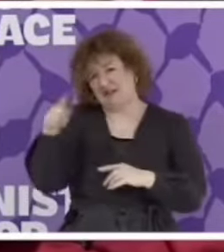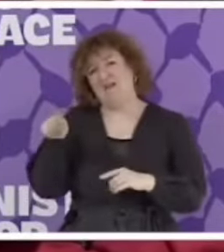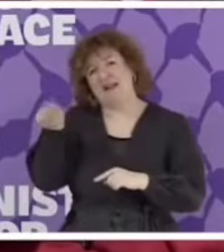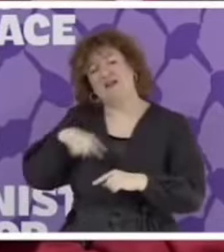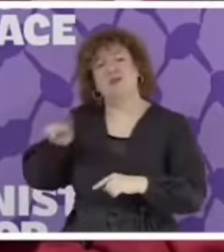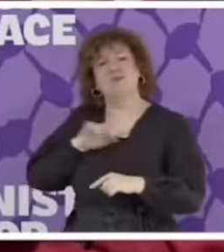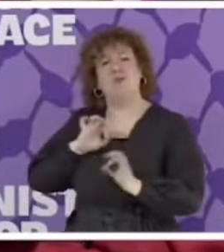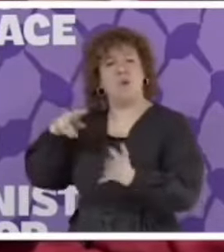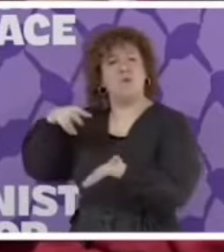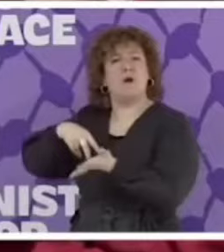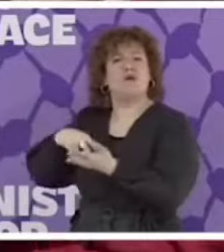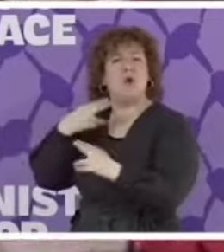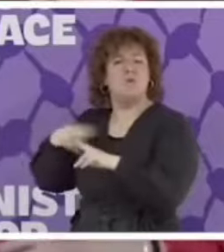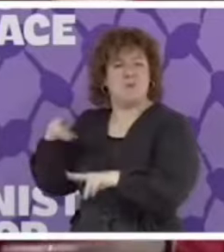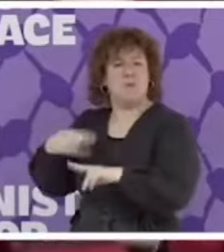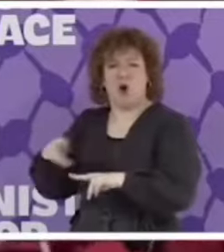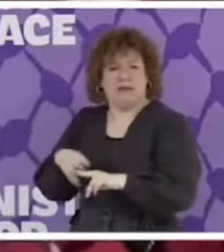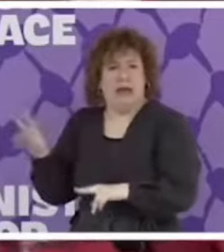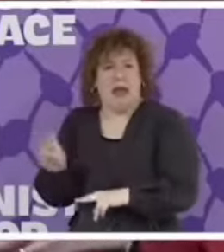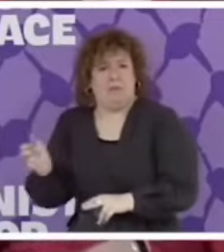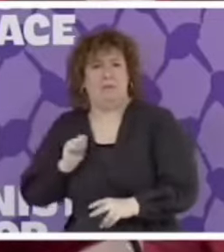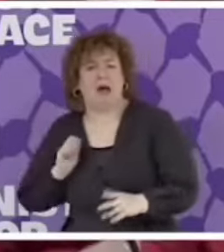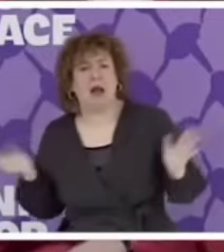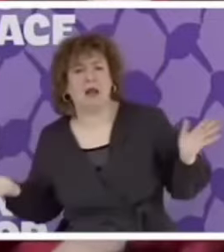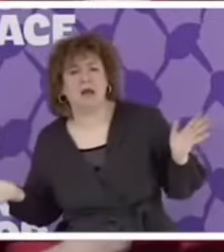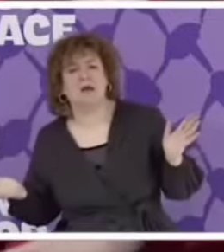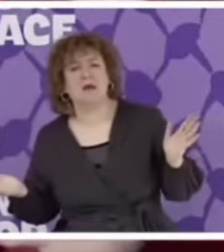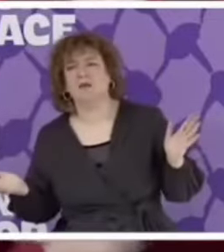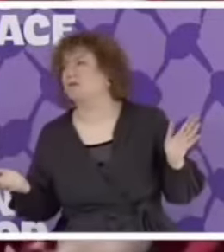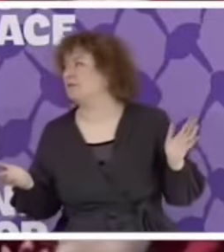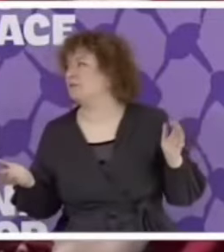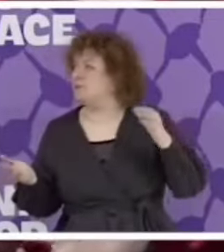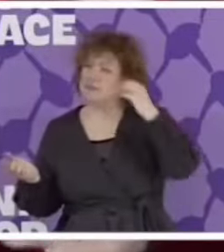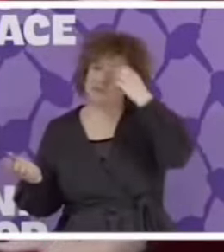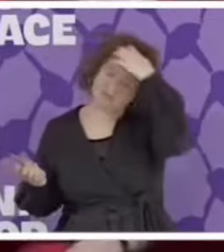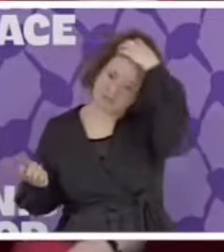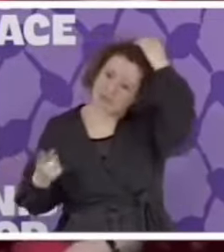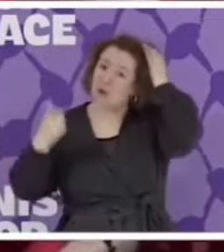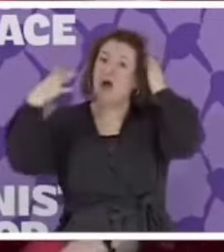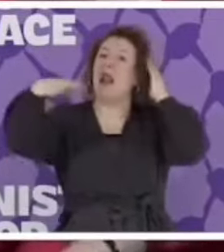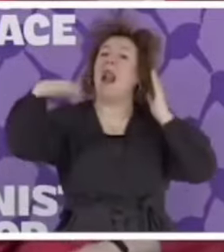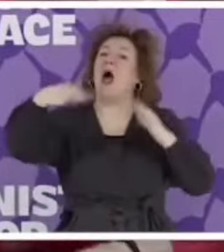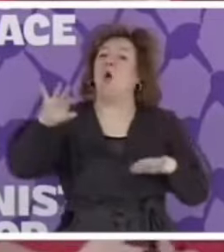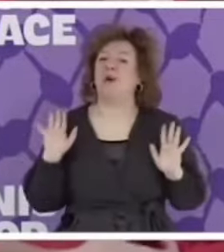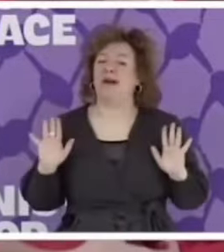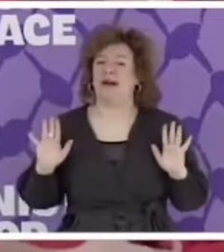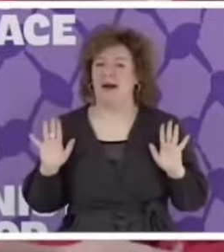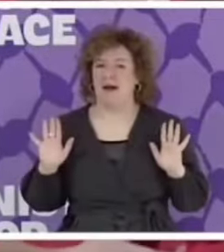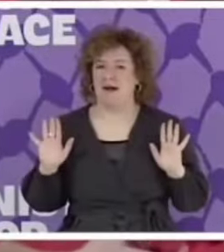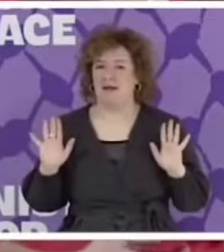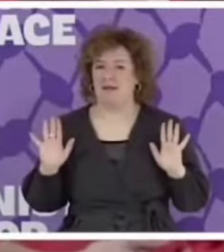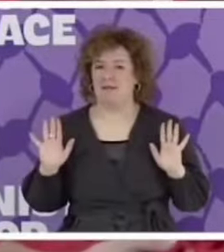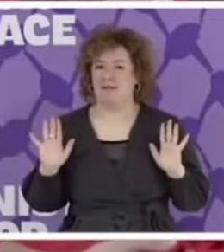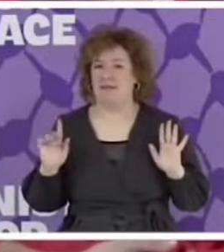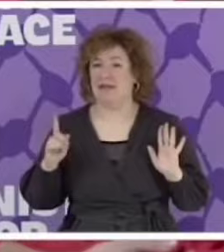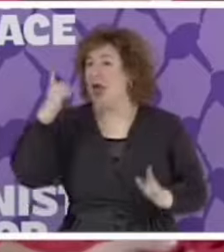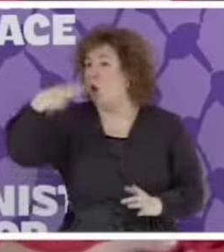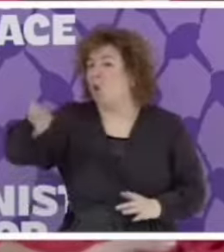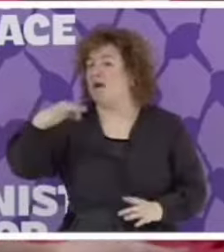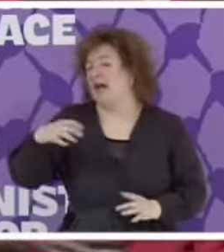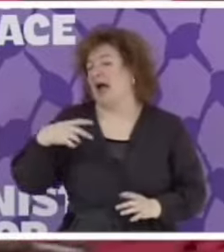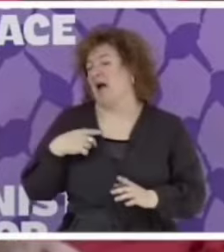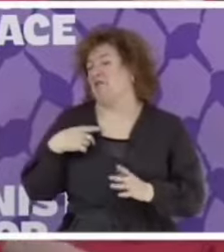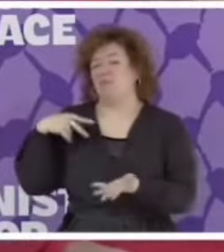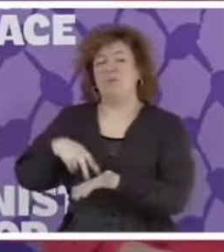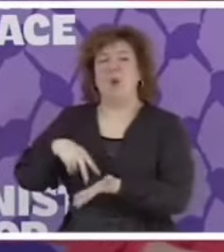una posición política tan legítima? Perdón, que esa es la única posición política legítima.